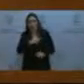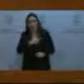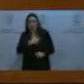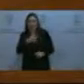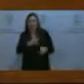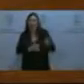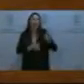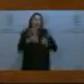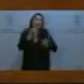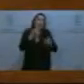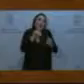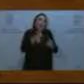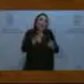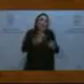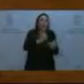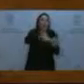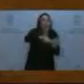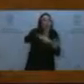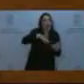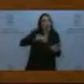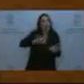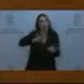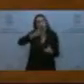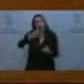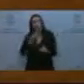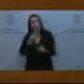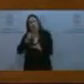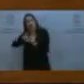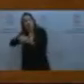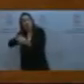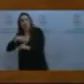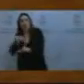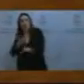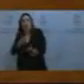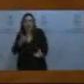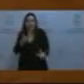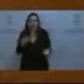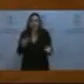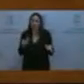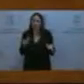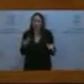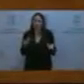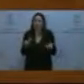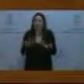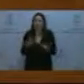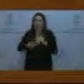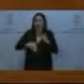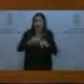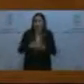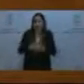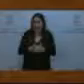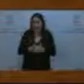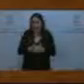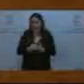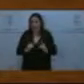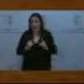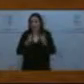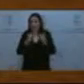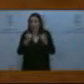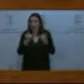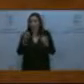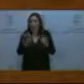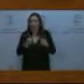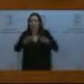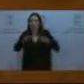dejan estar en unas, en otros les dejan estar en otras, y esto es que es cierto, y mientras que se tramite, que puedan estar presentes con